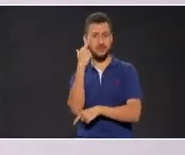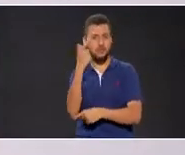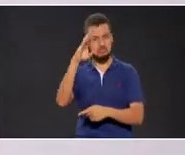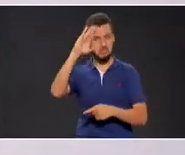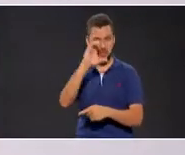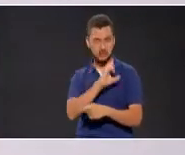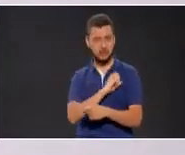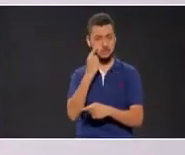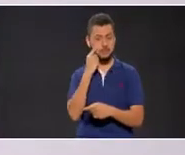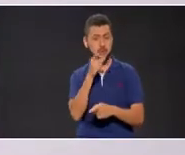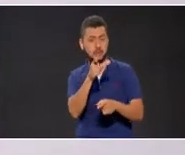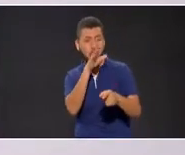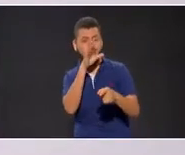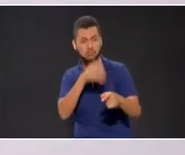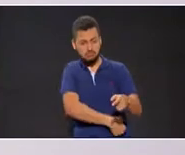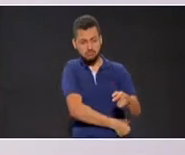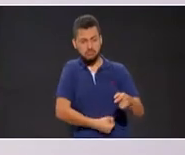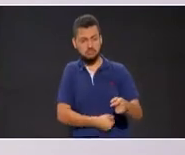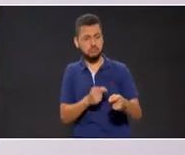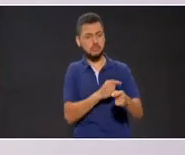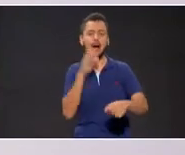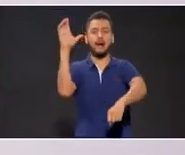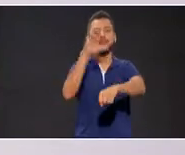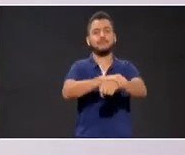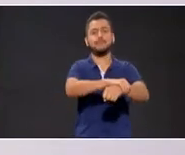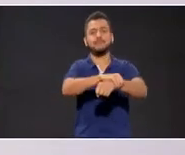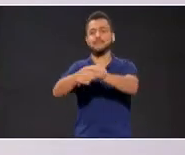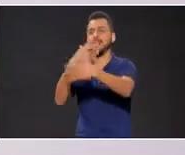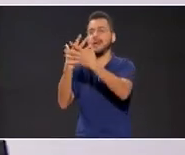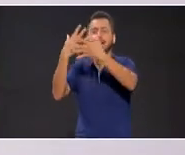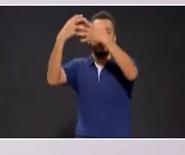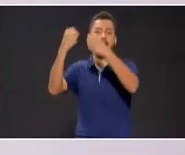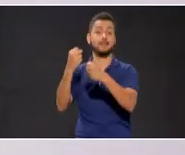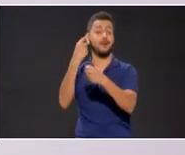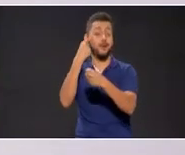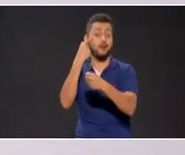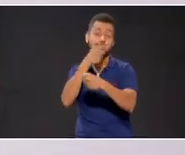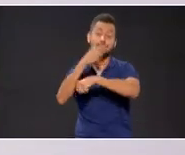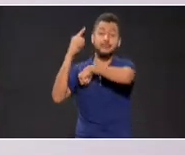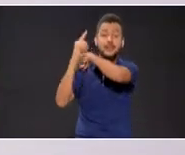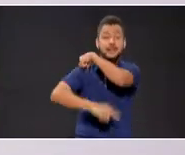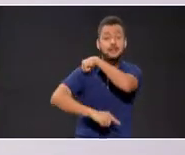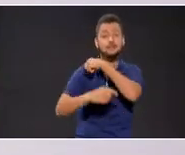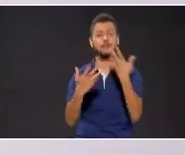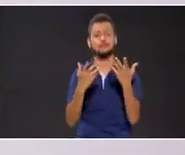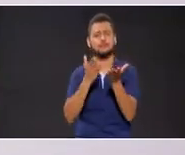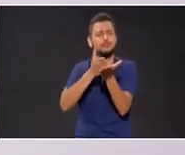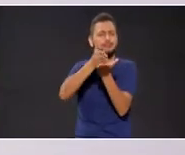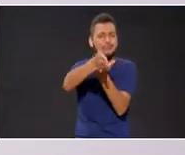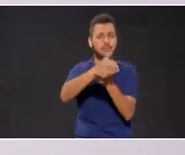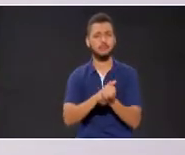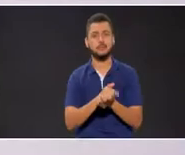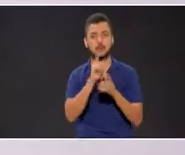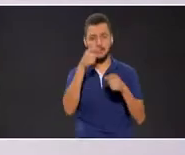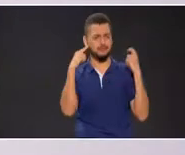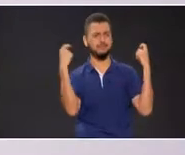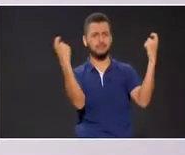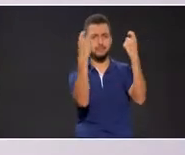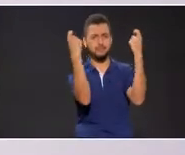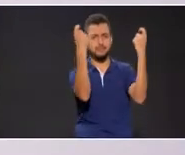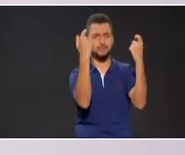con la violencia que está mayoritariamente la violencia intrafamiliar contra las mujeres y montar serias campañas para que se desvirtúe el valor social del